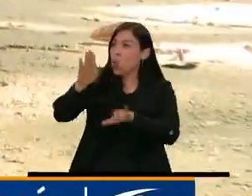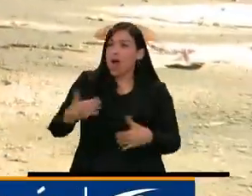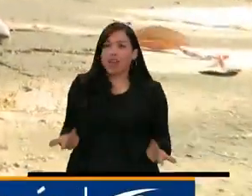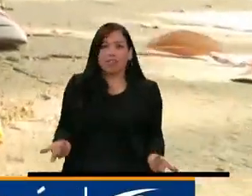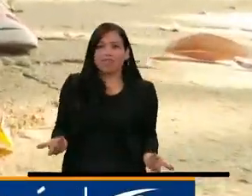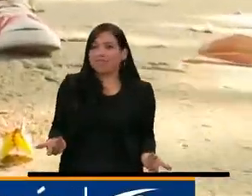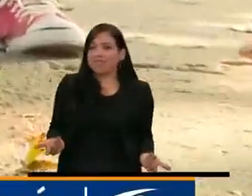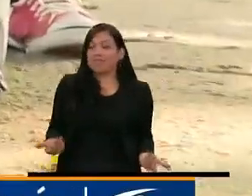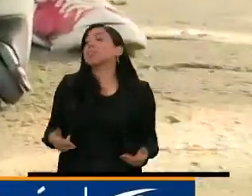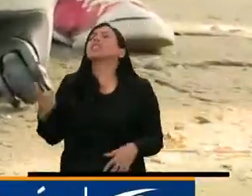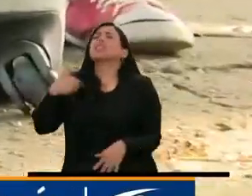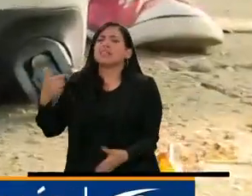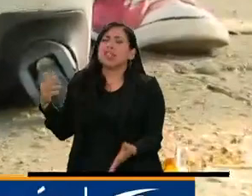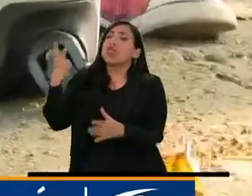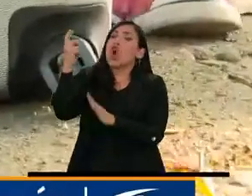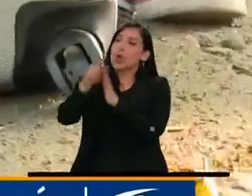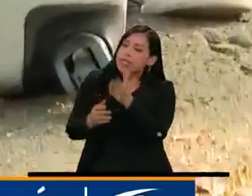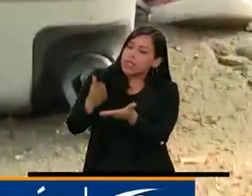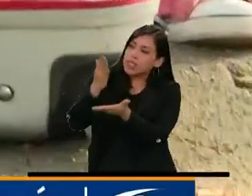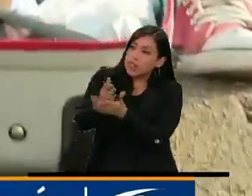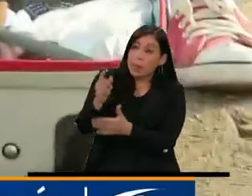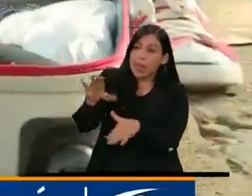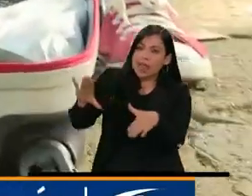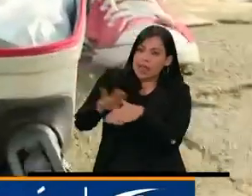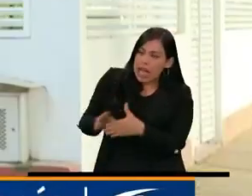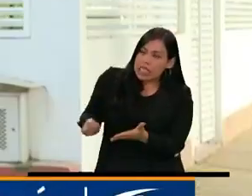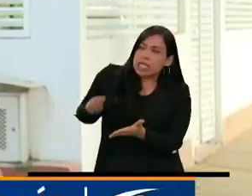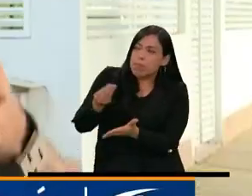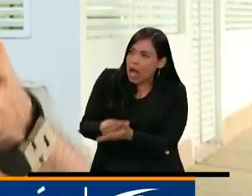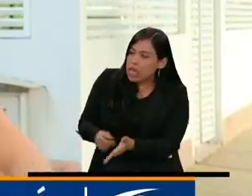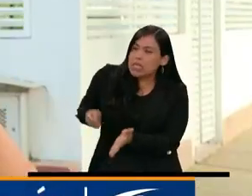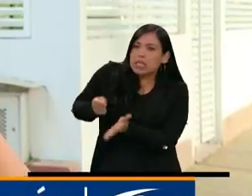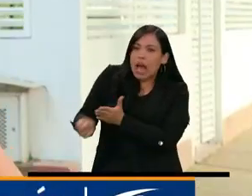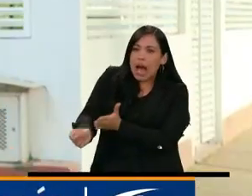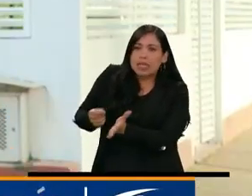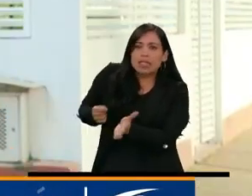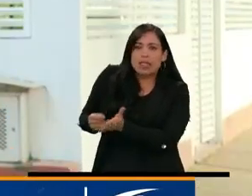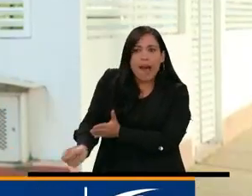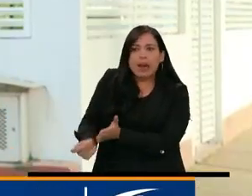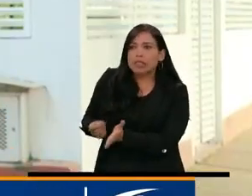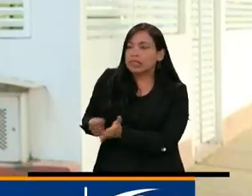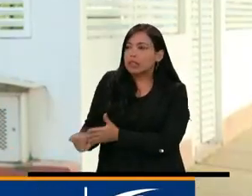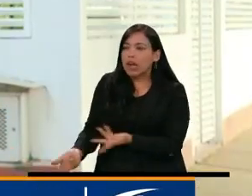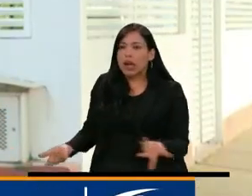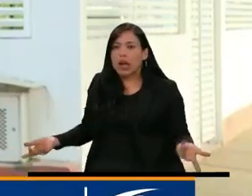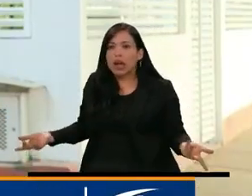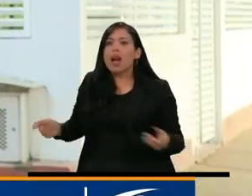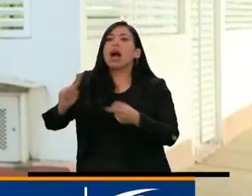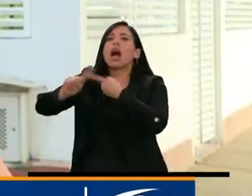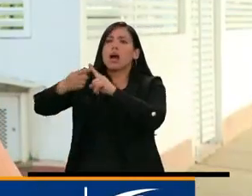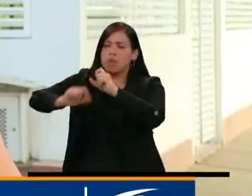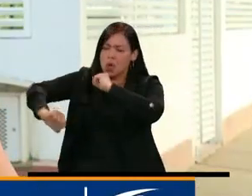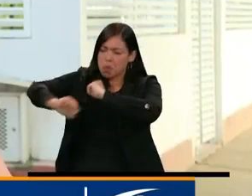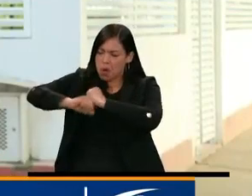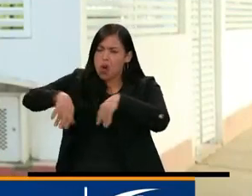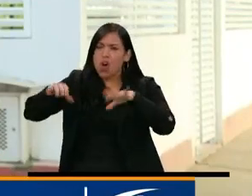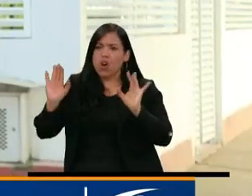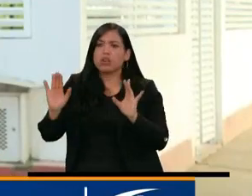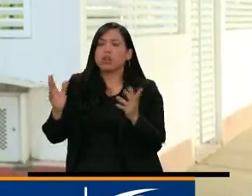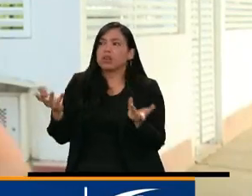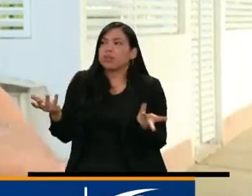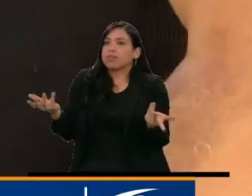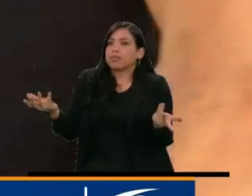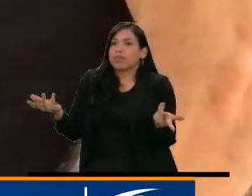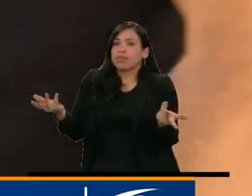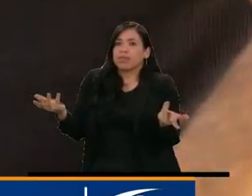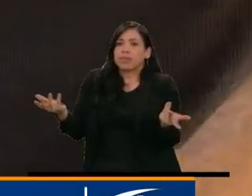logrado. Tuve que ir al aeropuerto dos veces, tuve que pagar el taxi, tuve que pagar el desplazamiento, mis amigos que me llevaron hoy el peaje,